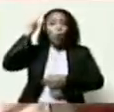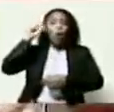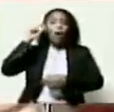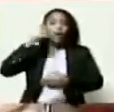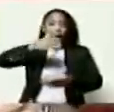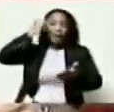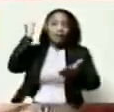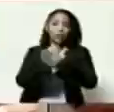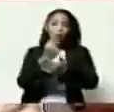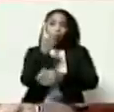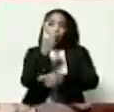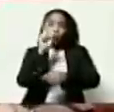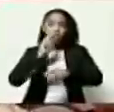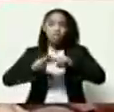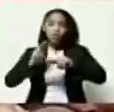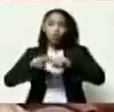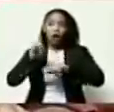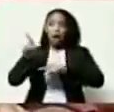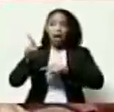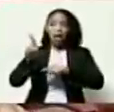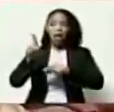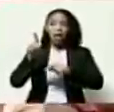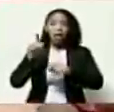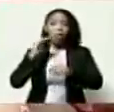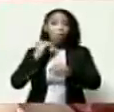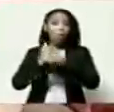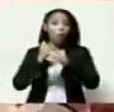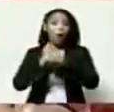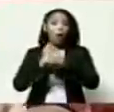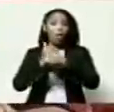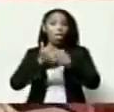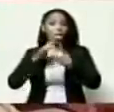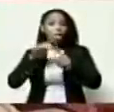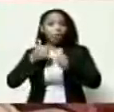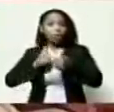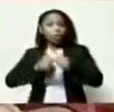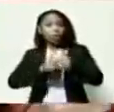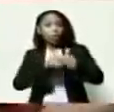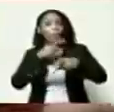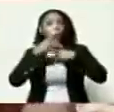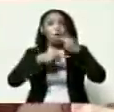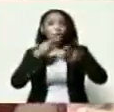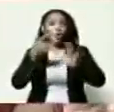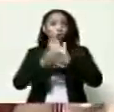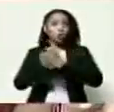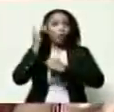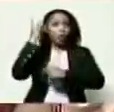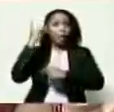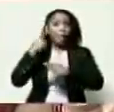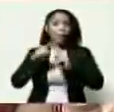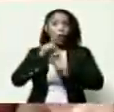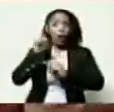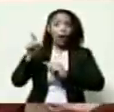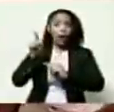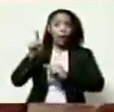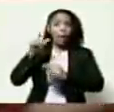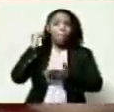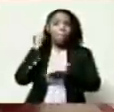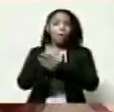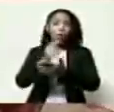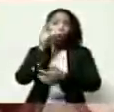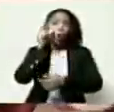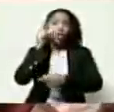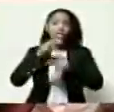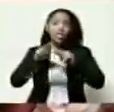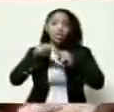niño. Ah, bueno, él es, ¿cómo se llama? Un perseguido político, pero él asesinó a un niño. Nadie habla